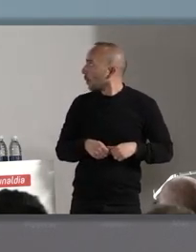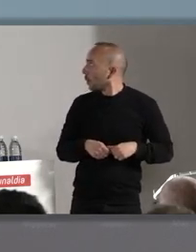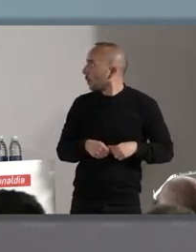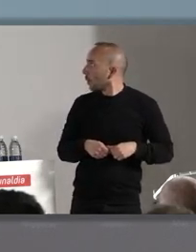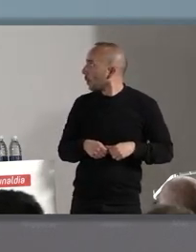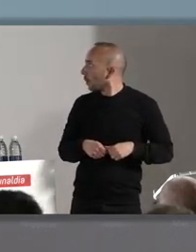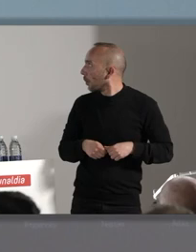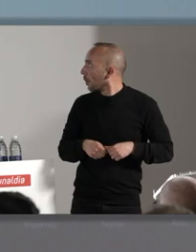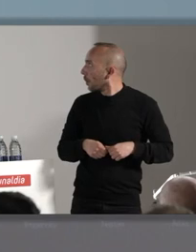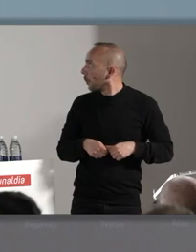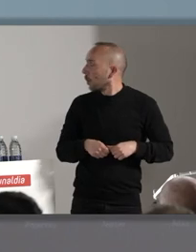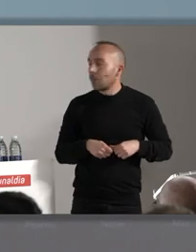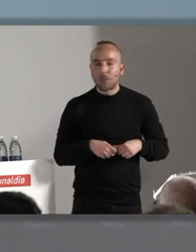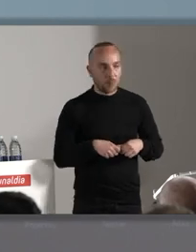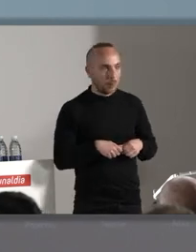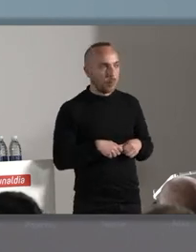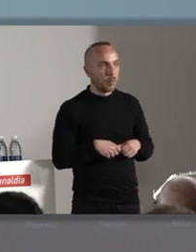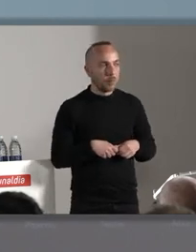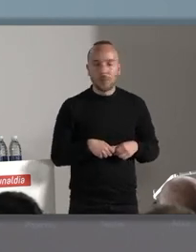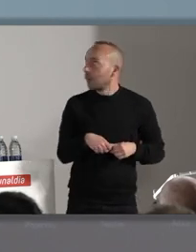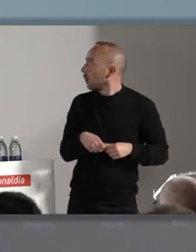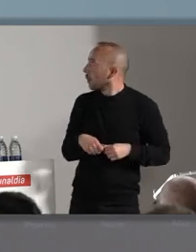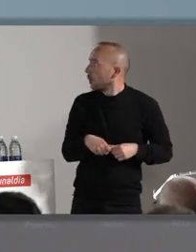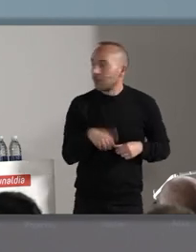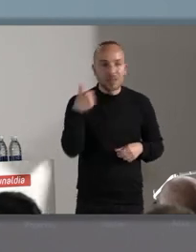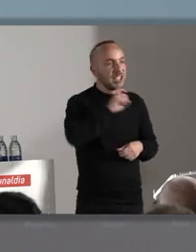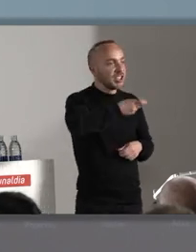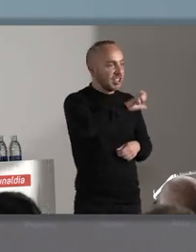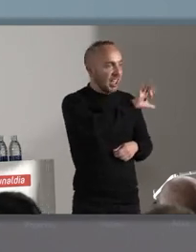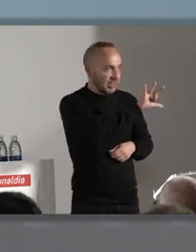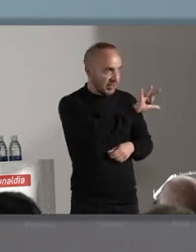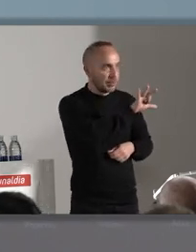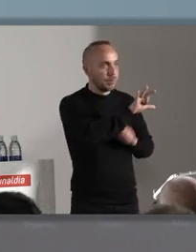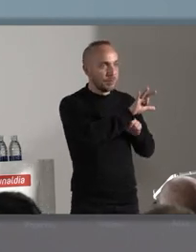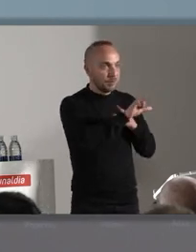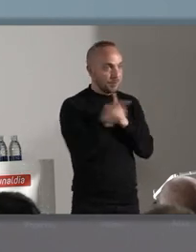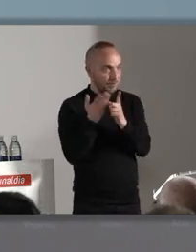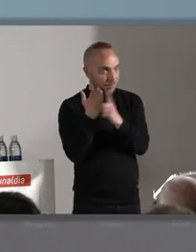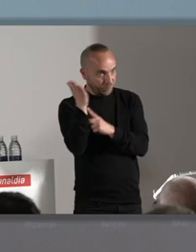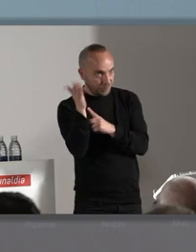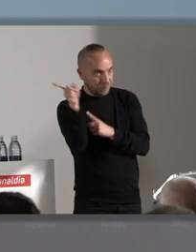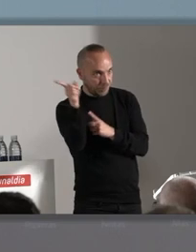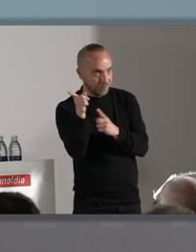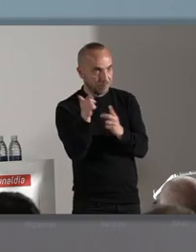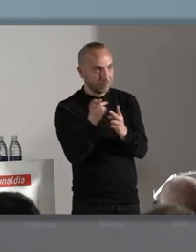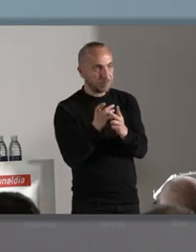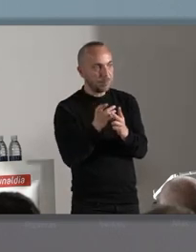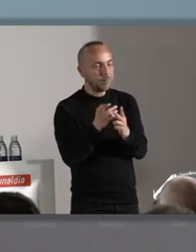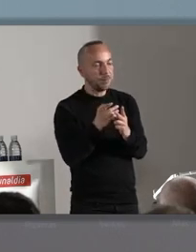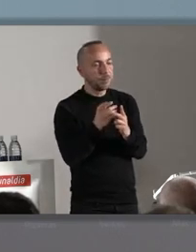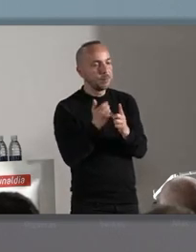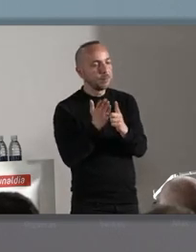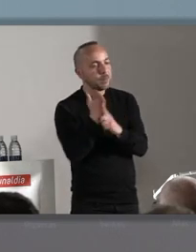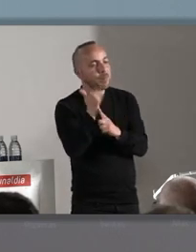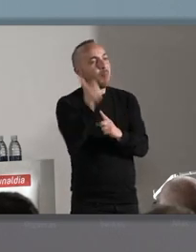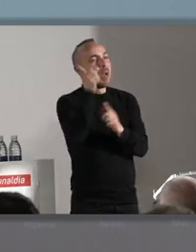Entonces, básicamente, a comentar que la XES ha supuesto, digamos, el espacio más de